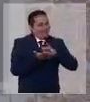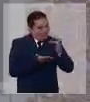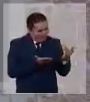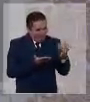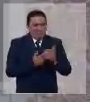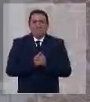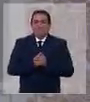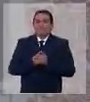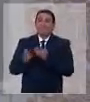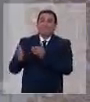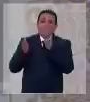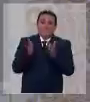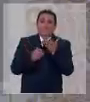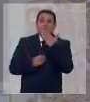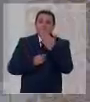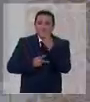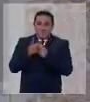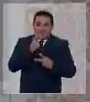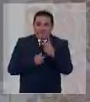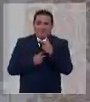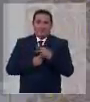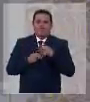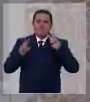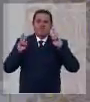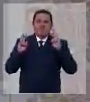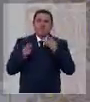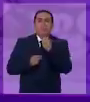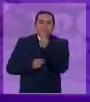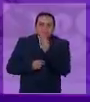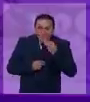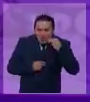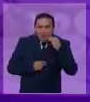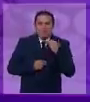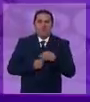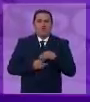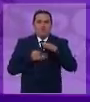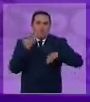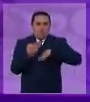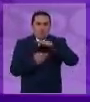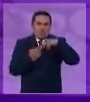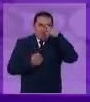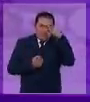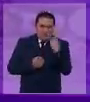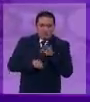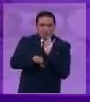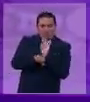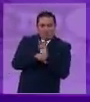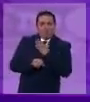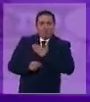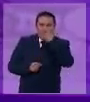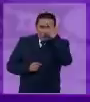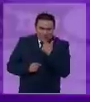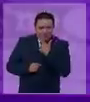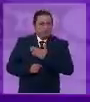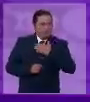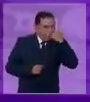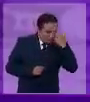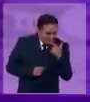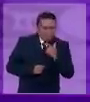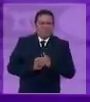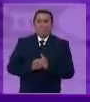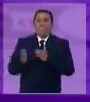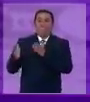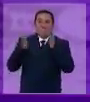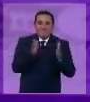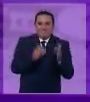candidato de la coalición Todos por México, José Antonio Meade. Bienvenido, candidato. Buenas noches a todos. Buenas noches. Al candidato de la coalición